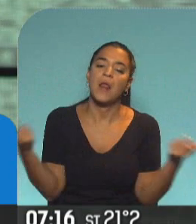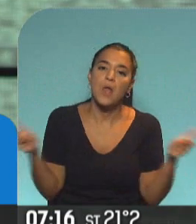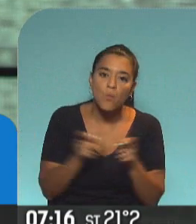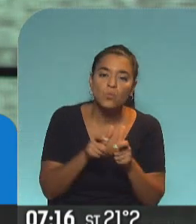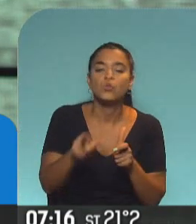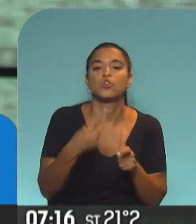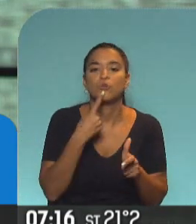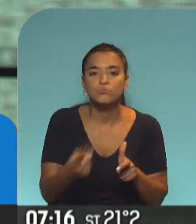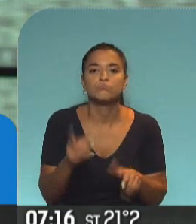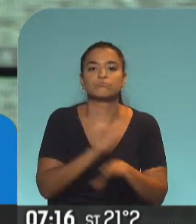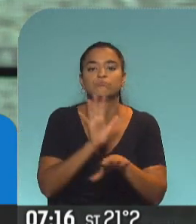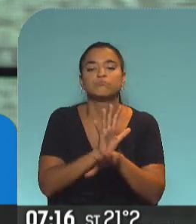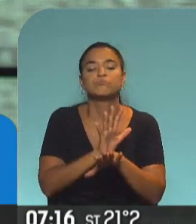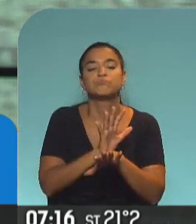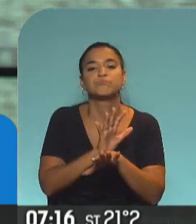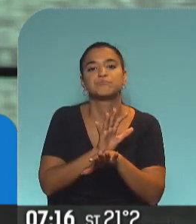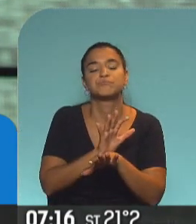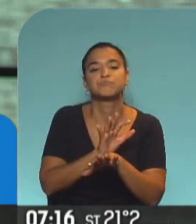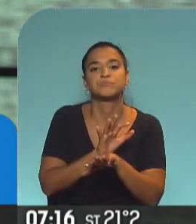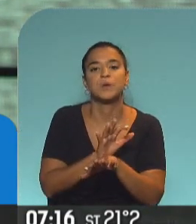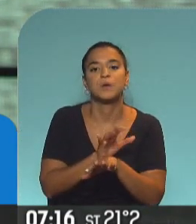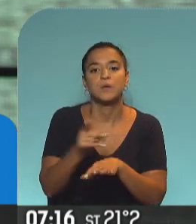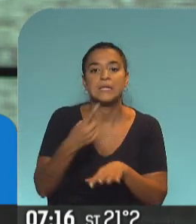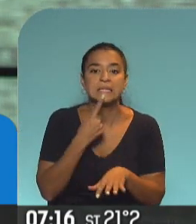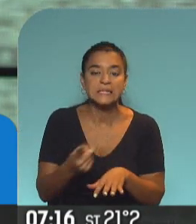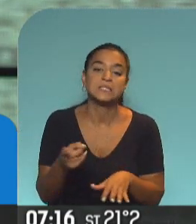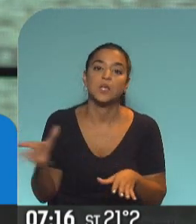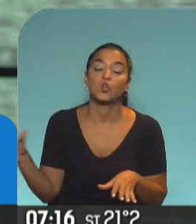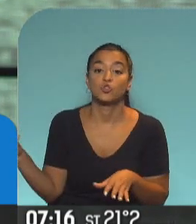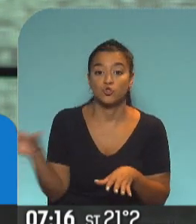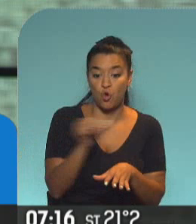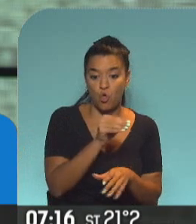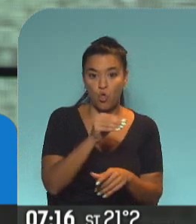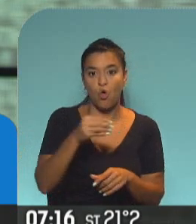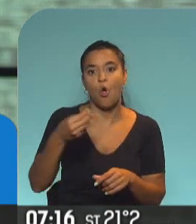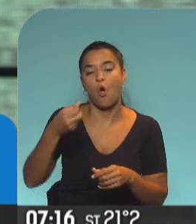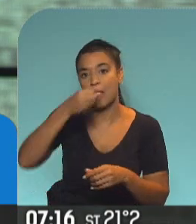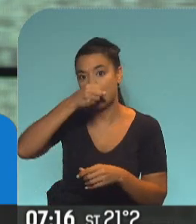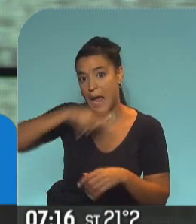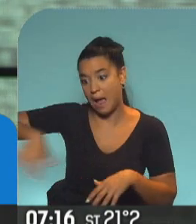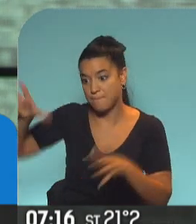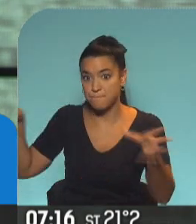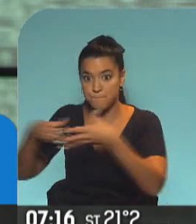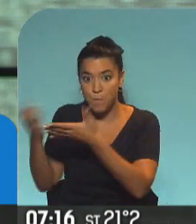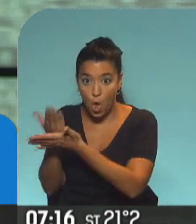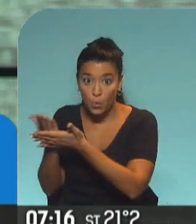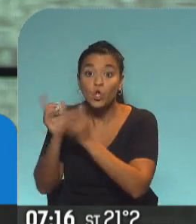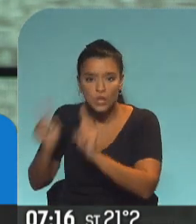este consejo nuevo que integra todas las entidades del campo, no solo los productores, sino también la parte